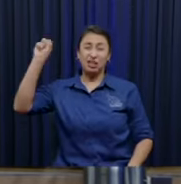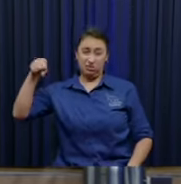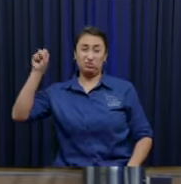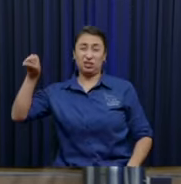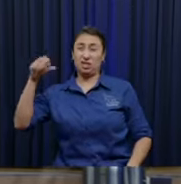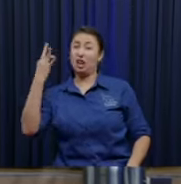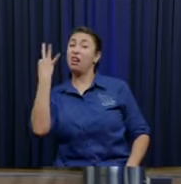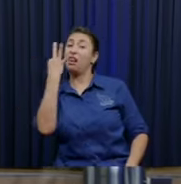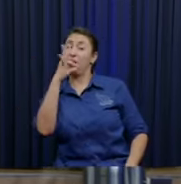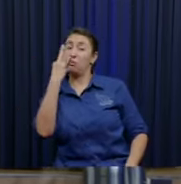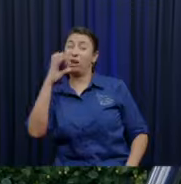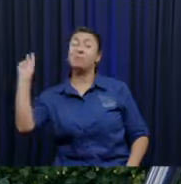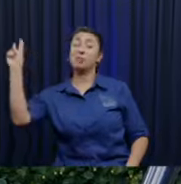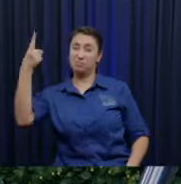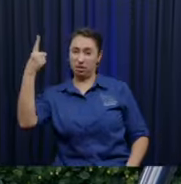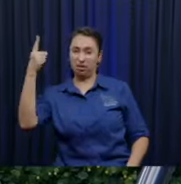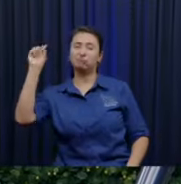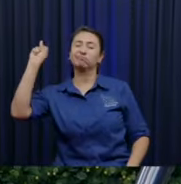cayó